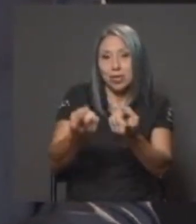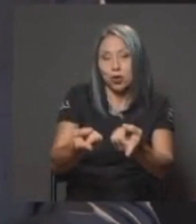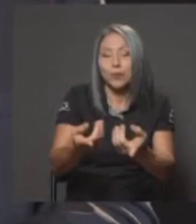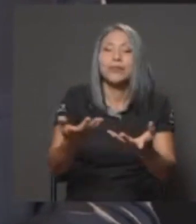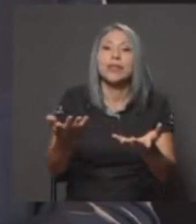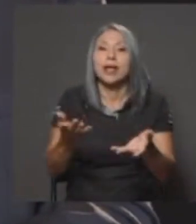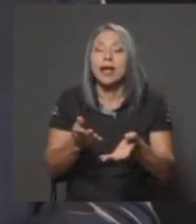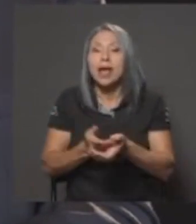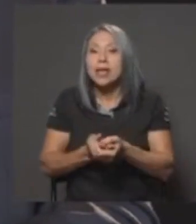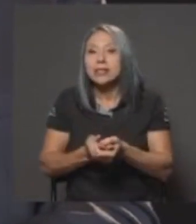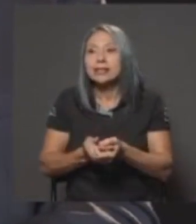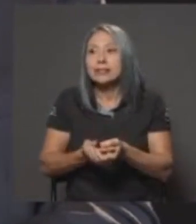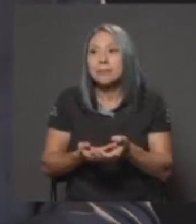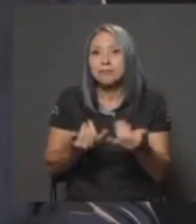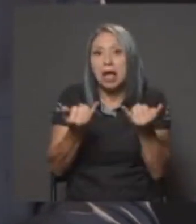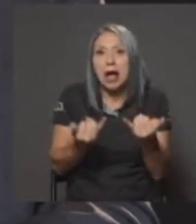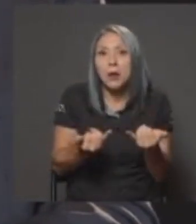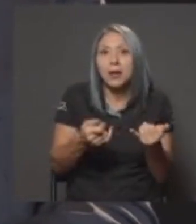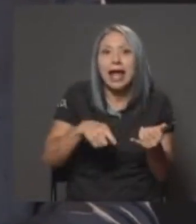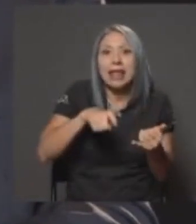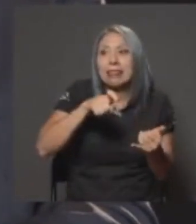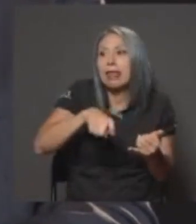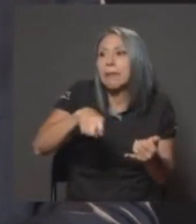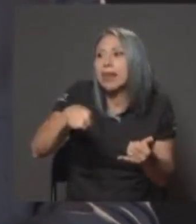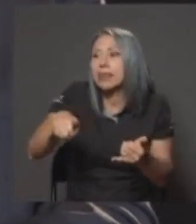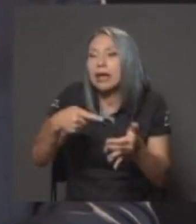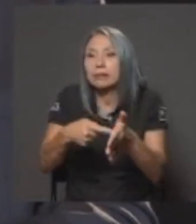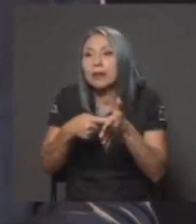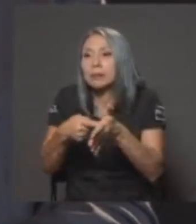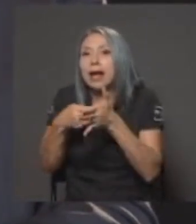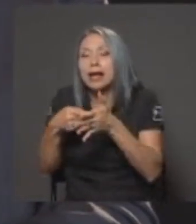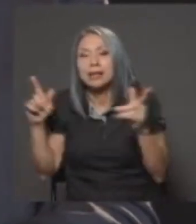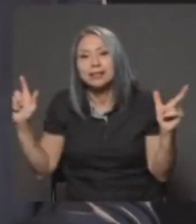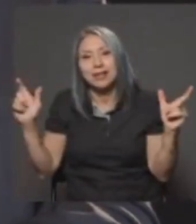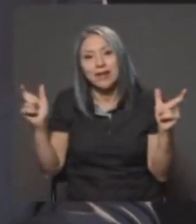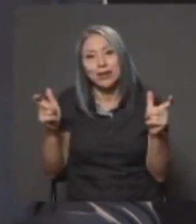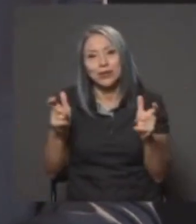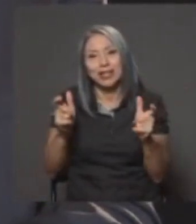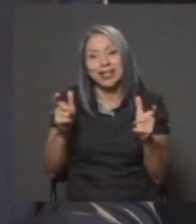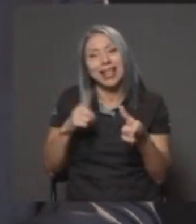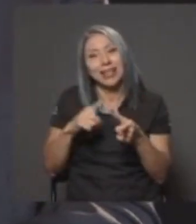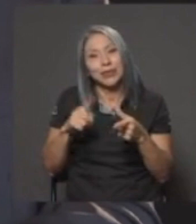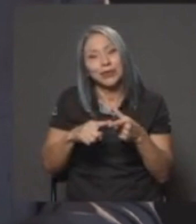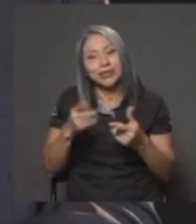que la demanda se va a reducir. Entonces seguramente